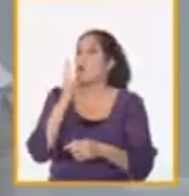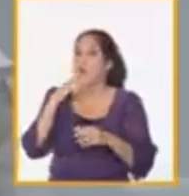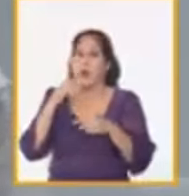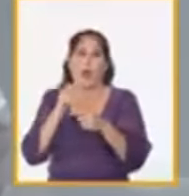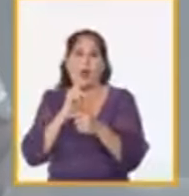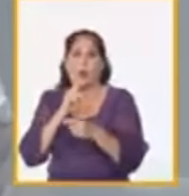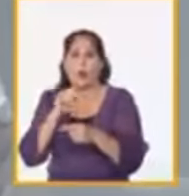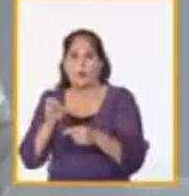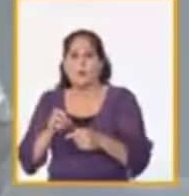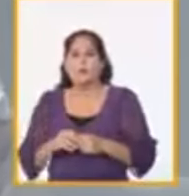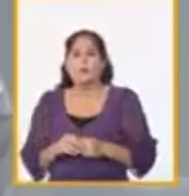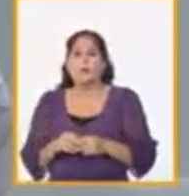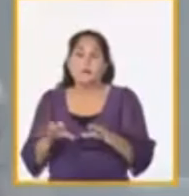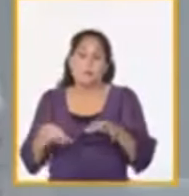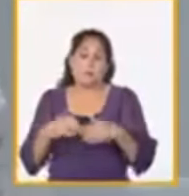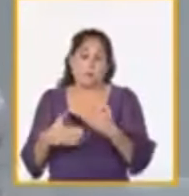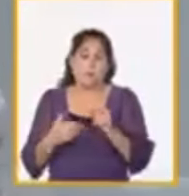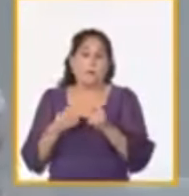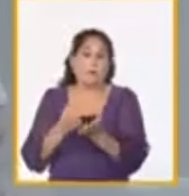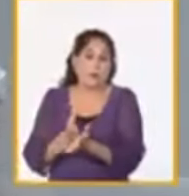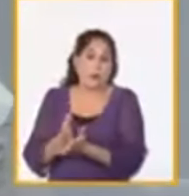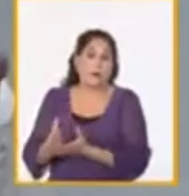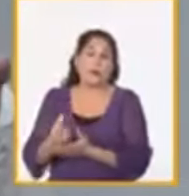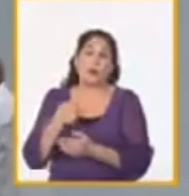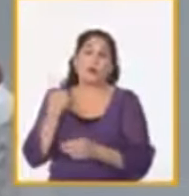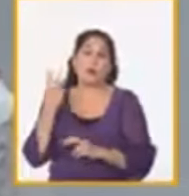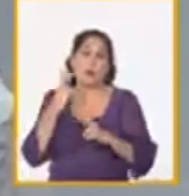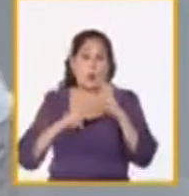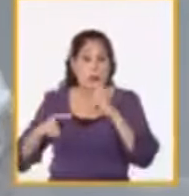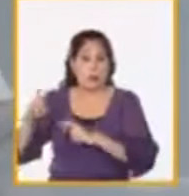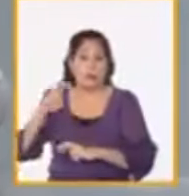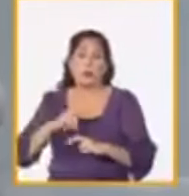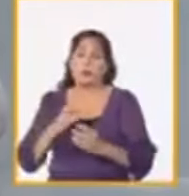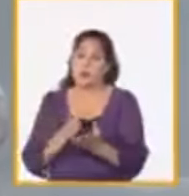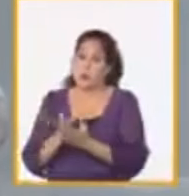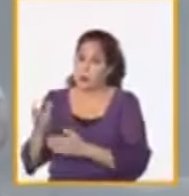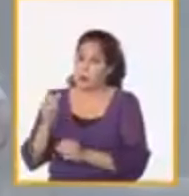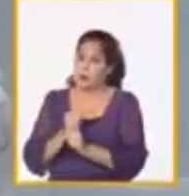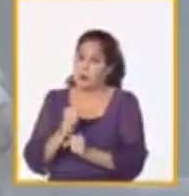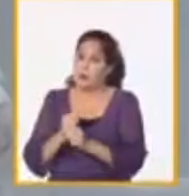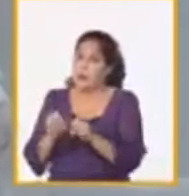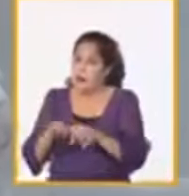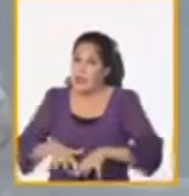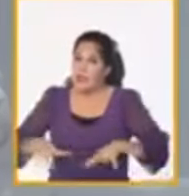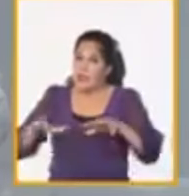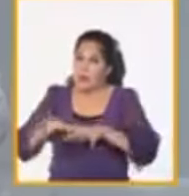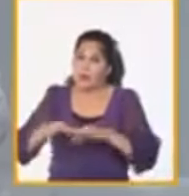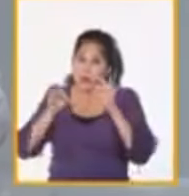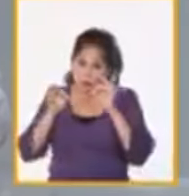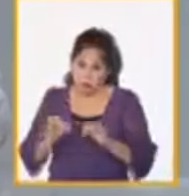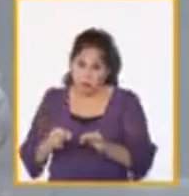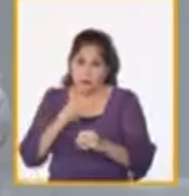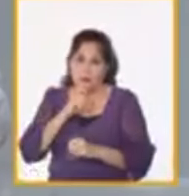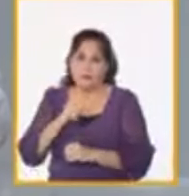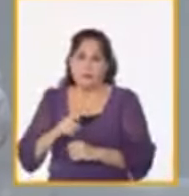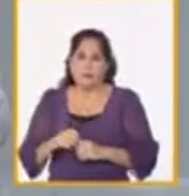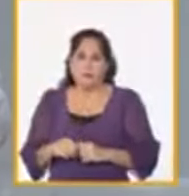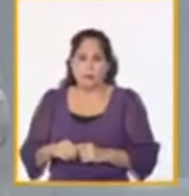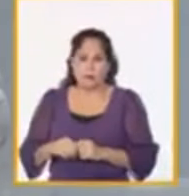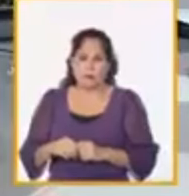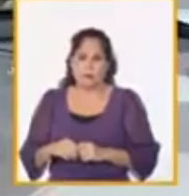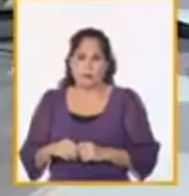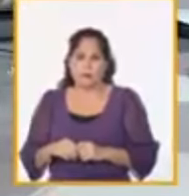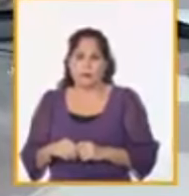presentes, son problemas subjetivos, que lo estamos revisando y estamos trabajándolo. Pero la situación real es esa, en este aspecto.